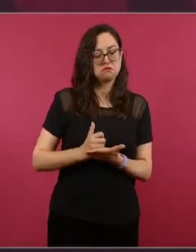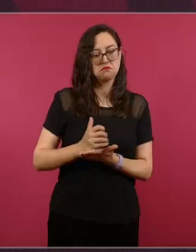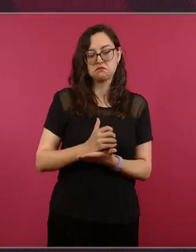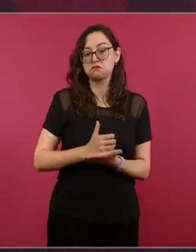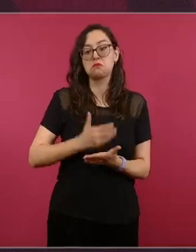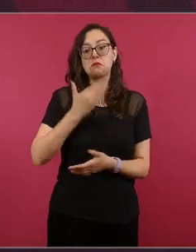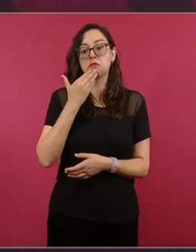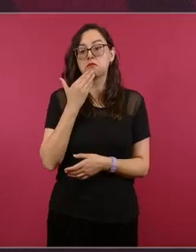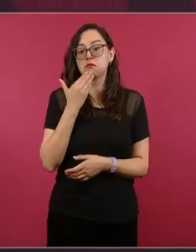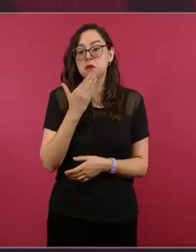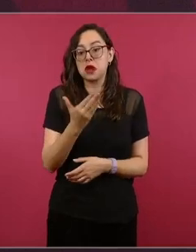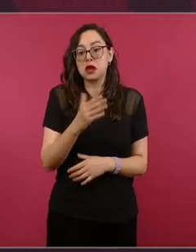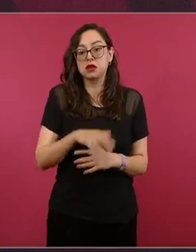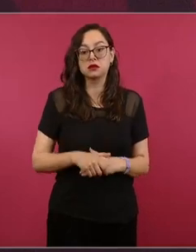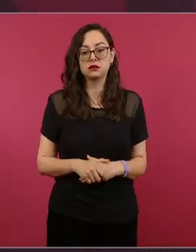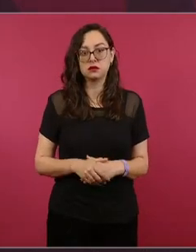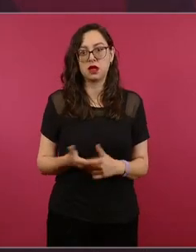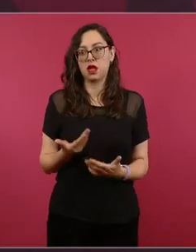ya se pagó,